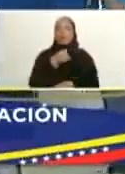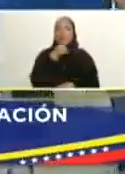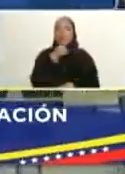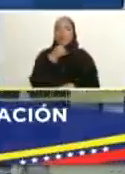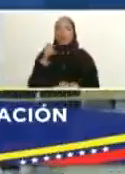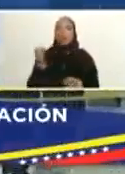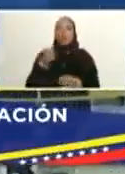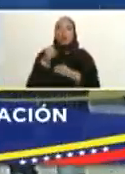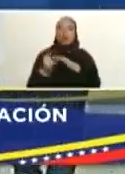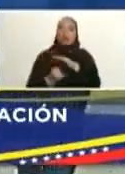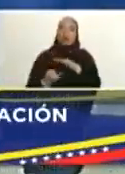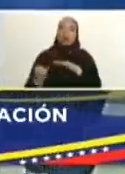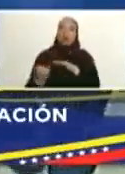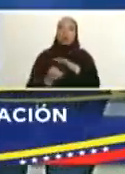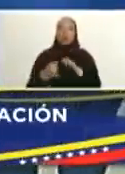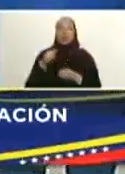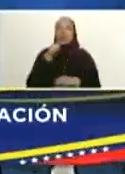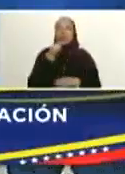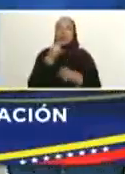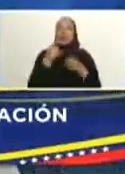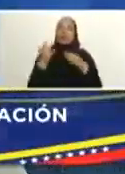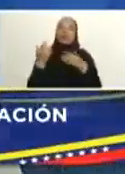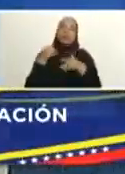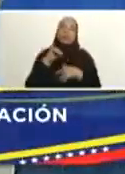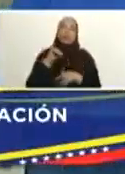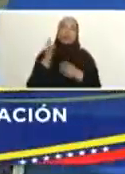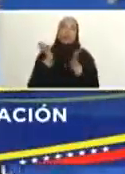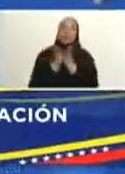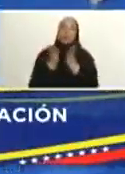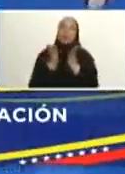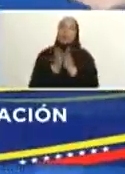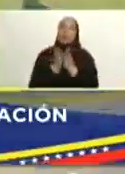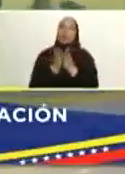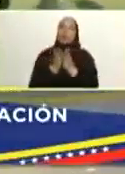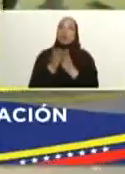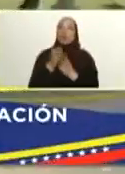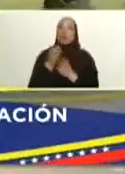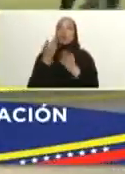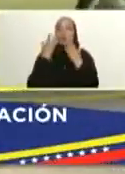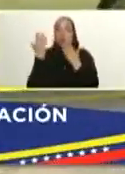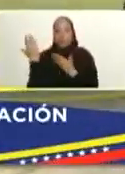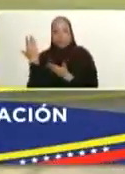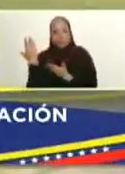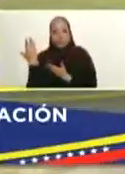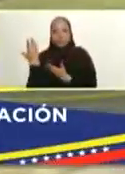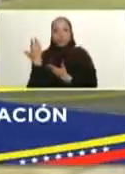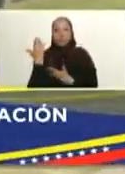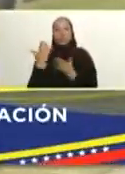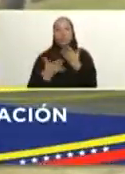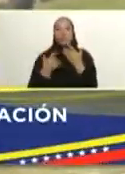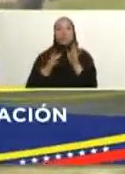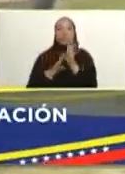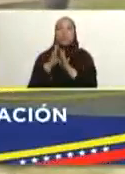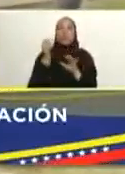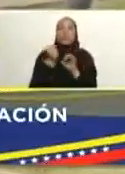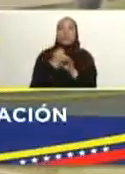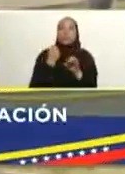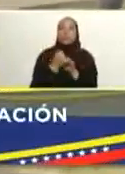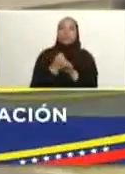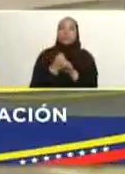muchas instituciones educativas. En esta escuela, que es la escuela Ambrosio Plaza, se está realizando un trabajo